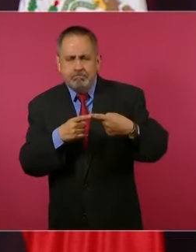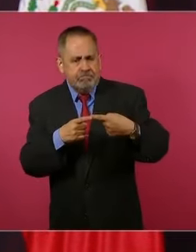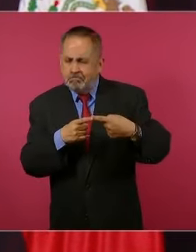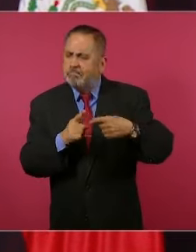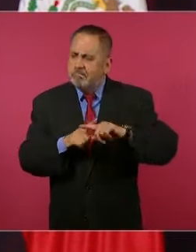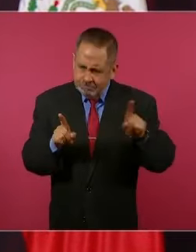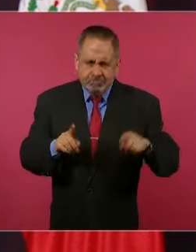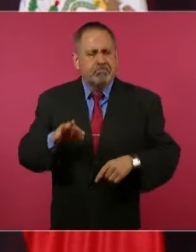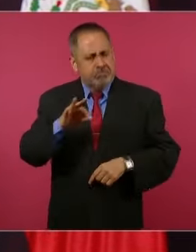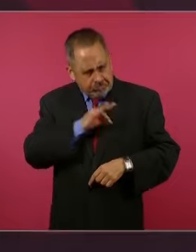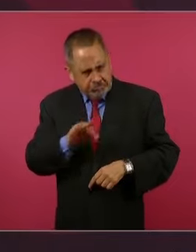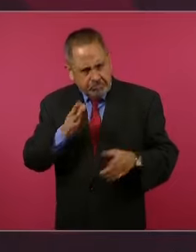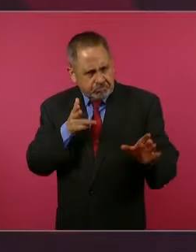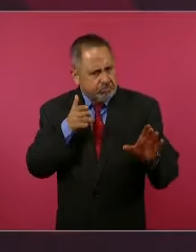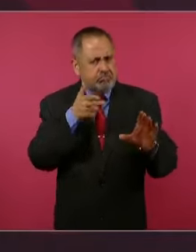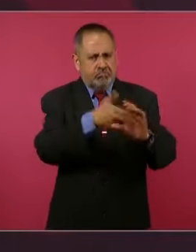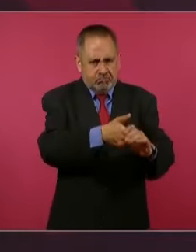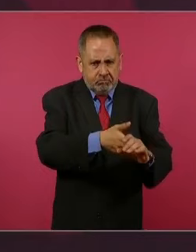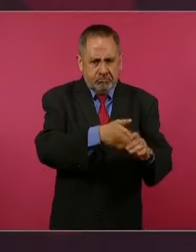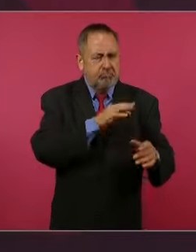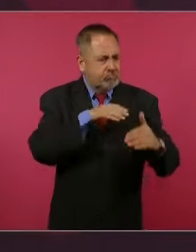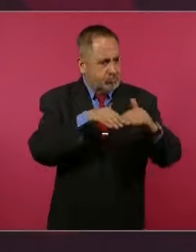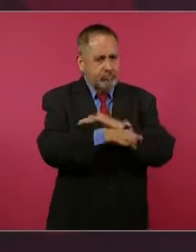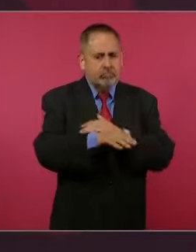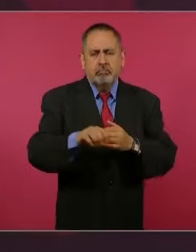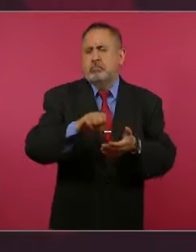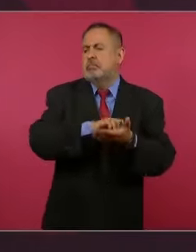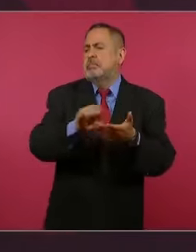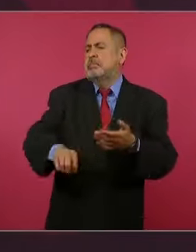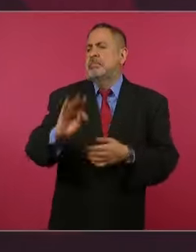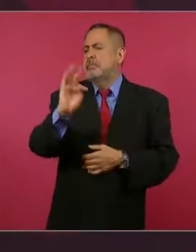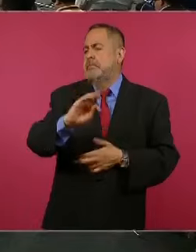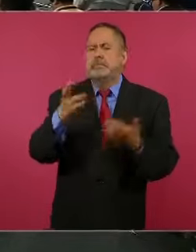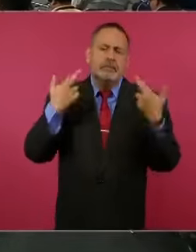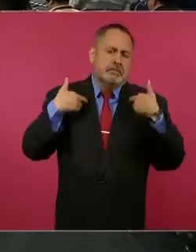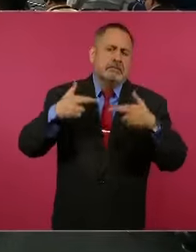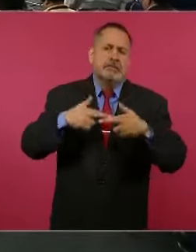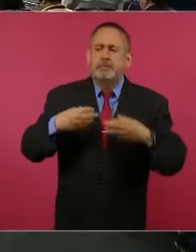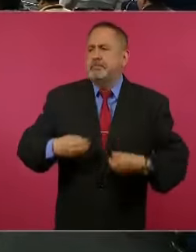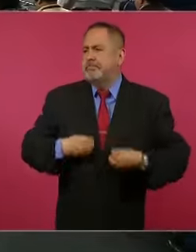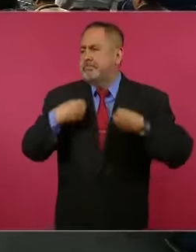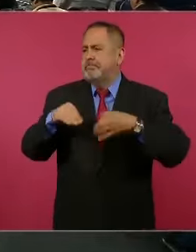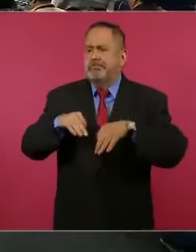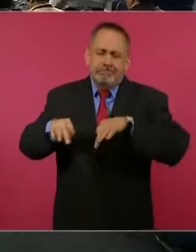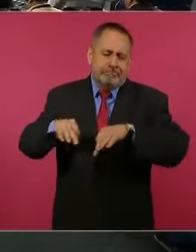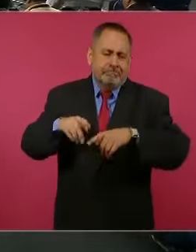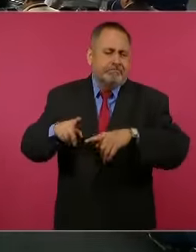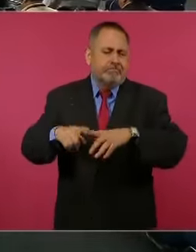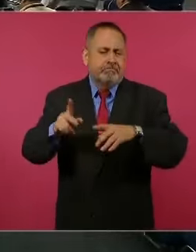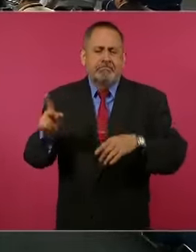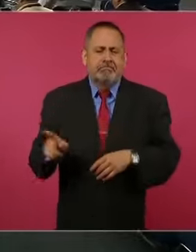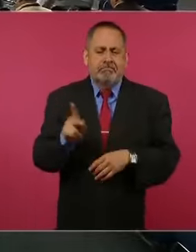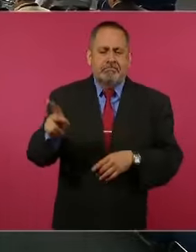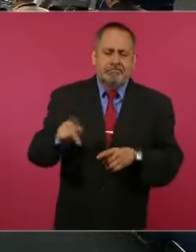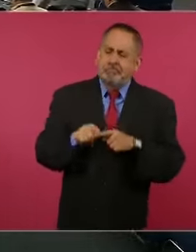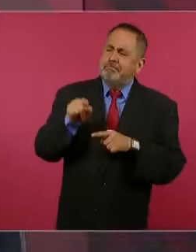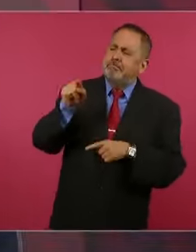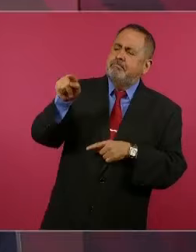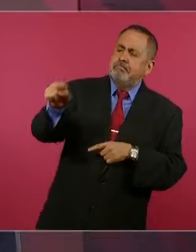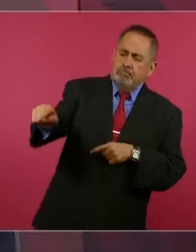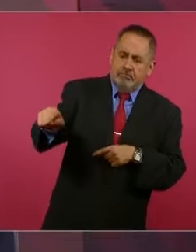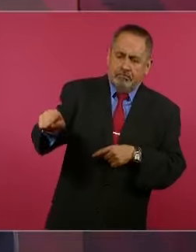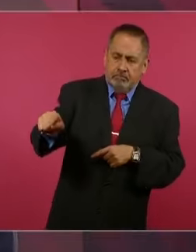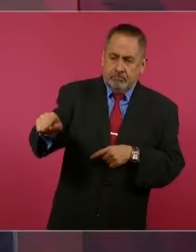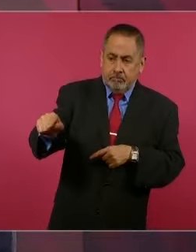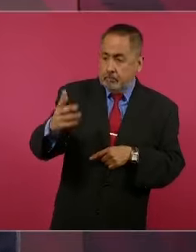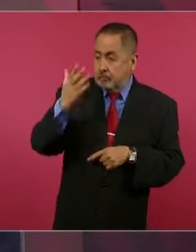entonces La idea es que el maestro que vive y trabaja en un pueblo una comunidad